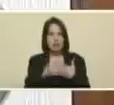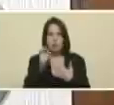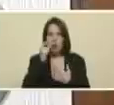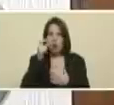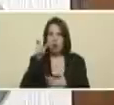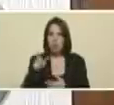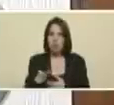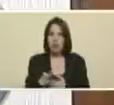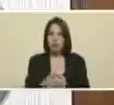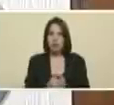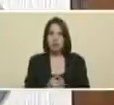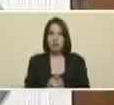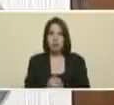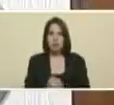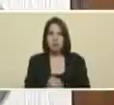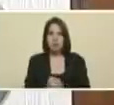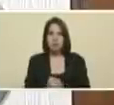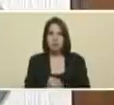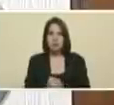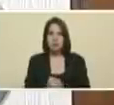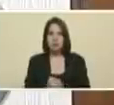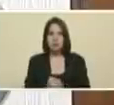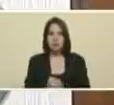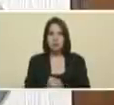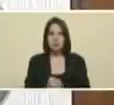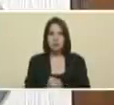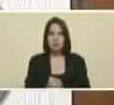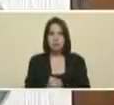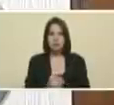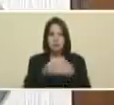aliento, de orientación,